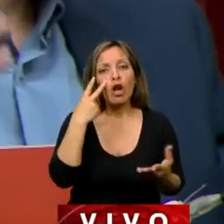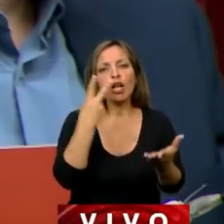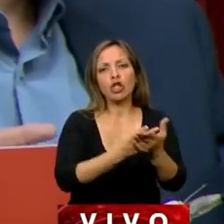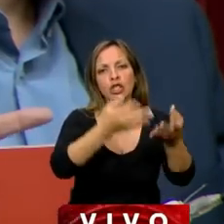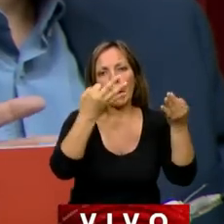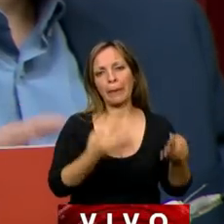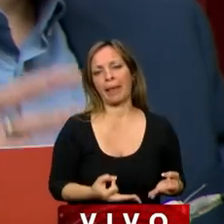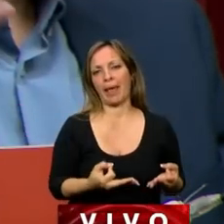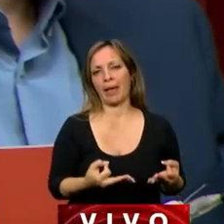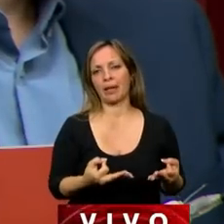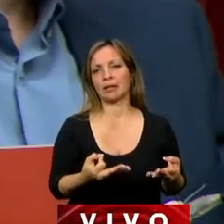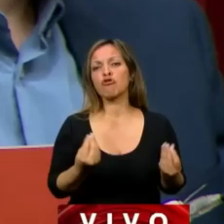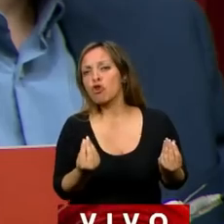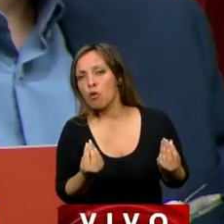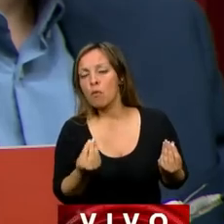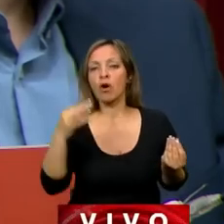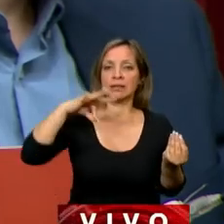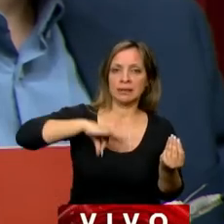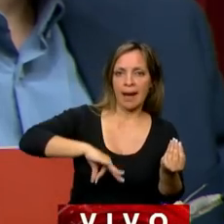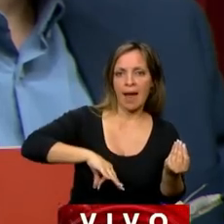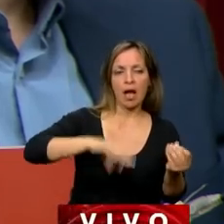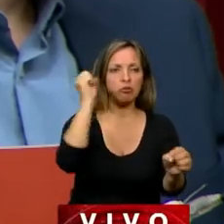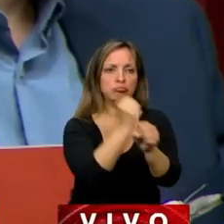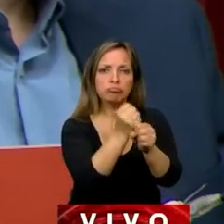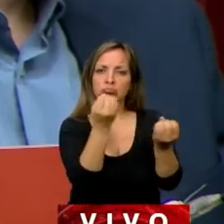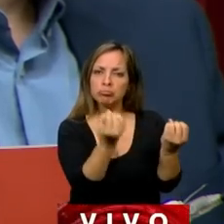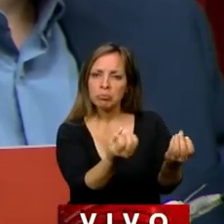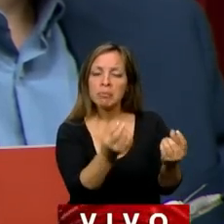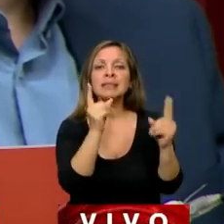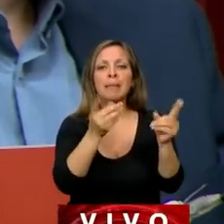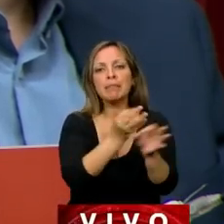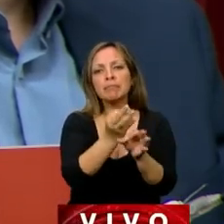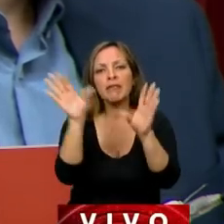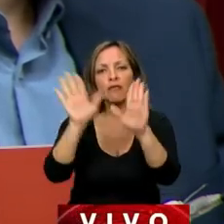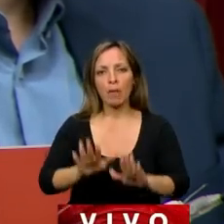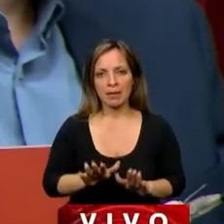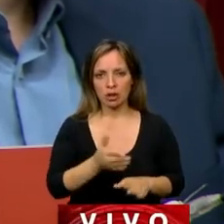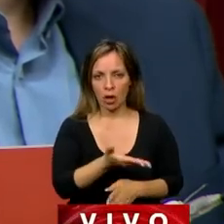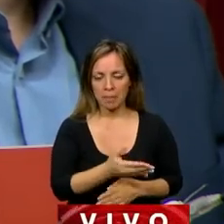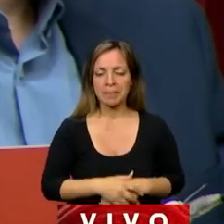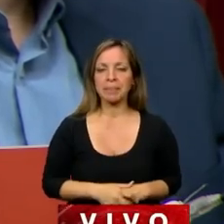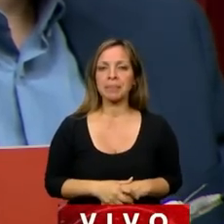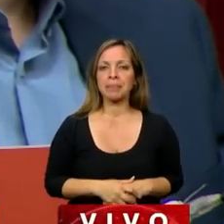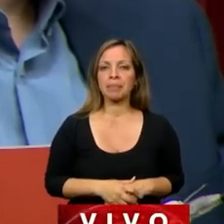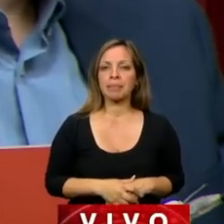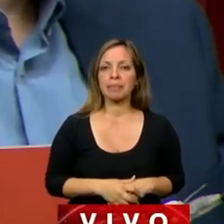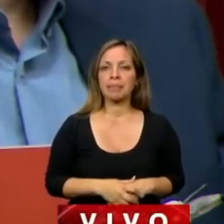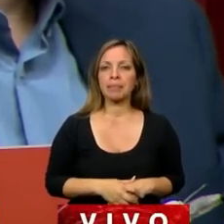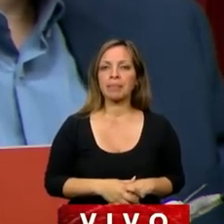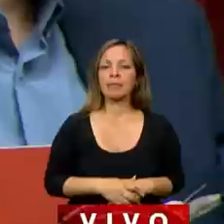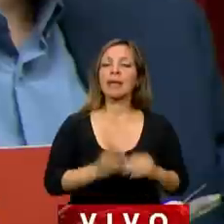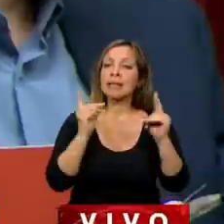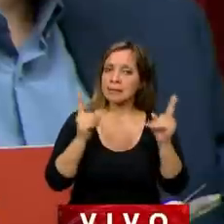reconocidos en lo salarial, en lo laboral y también en la formación académica. Entonces,